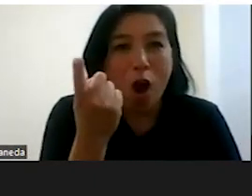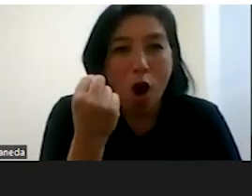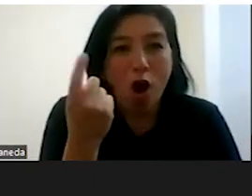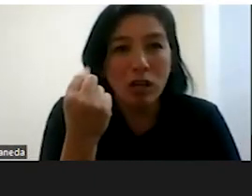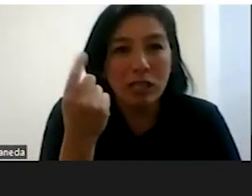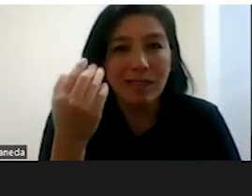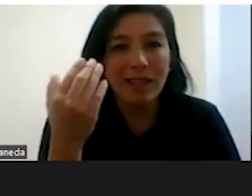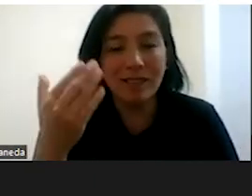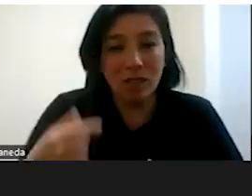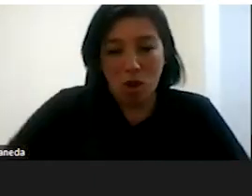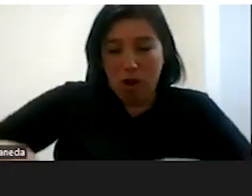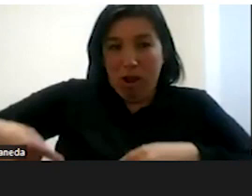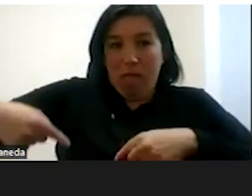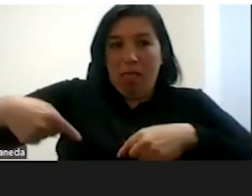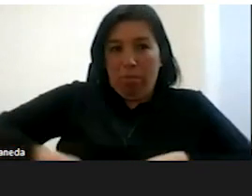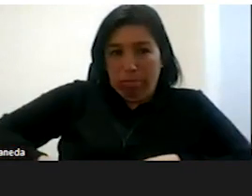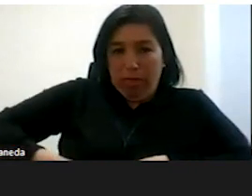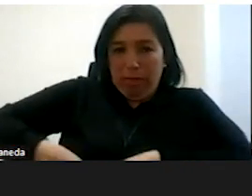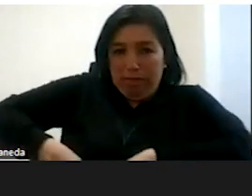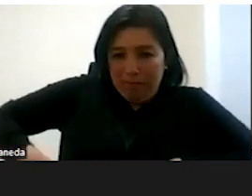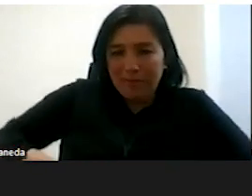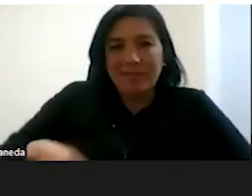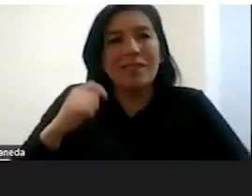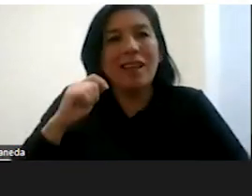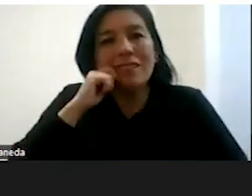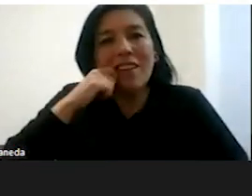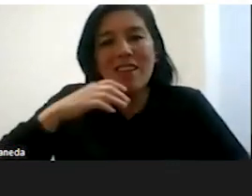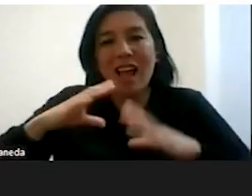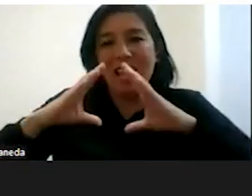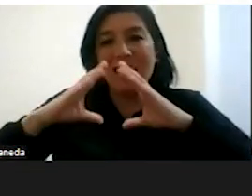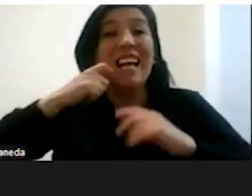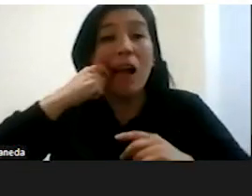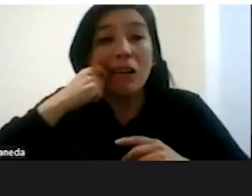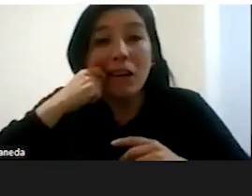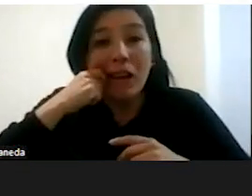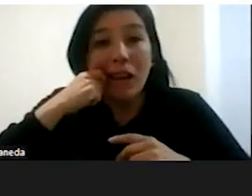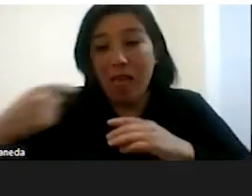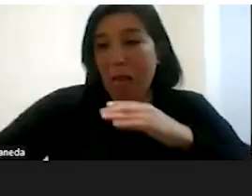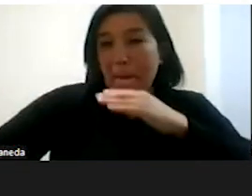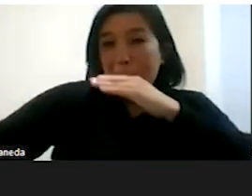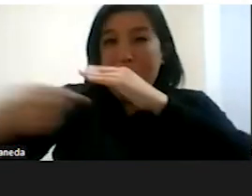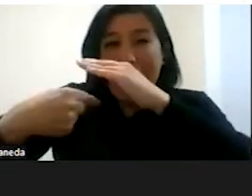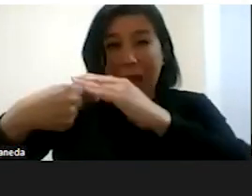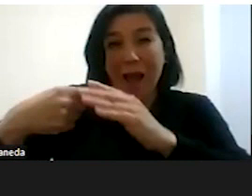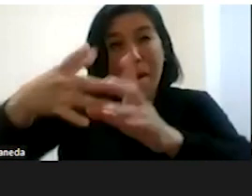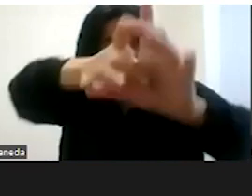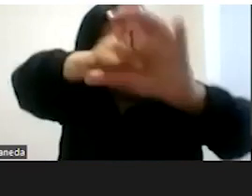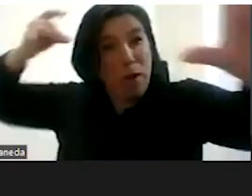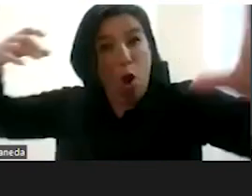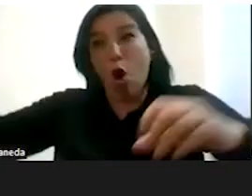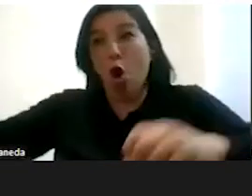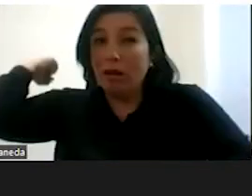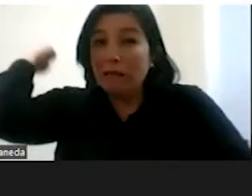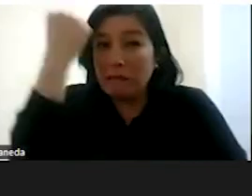en el cuerpo de una vértebra, significa que penetró partes blandas y que fue capaz la fuerza del flechazo o de la lanza, aunque